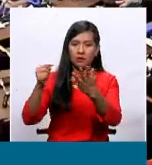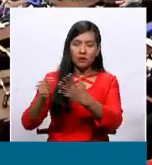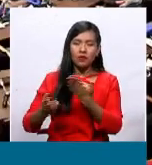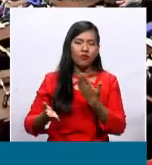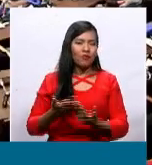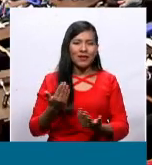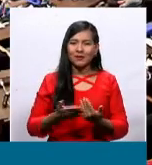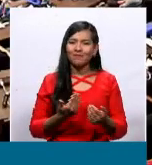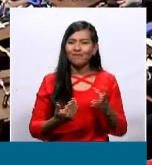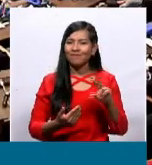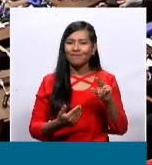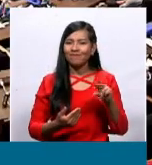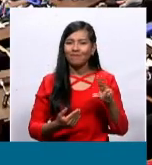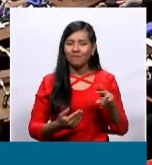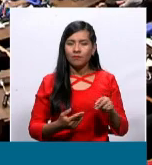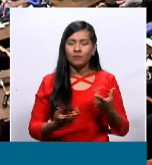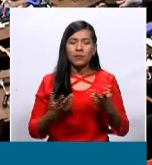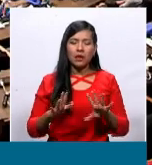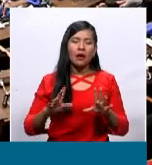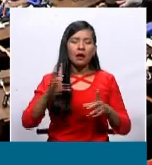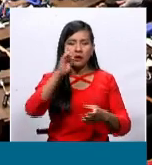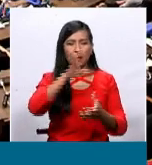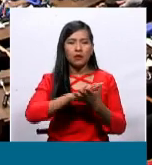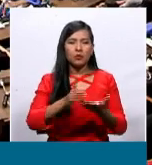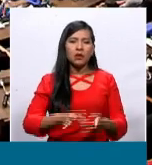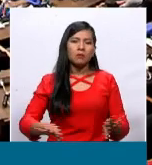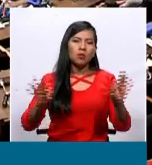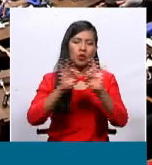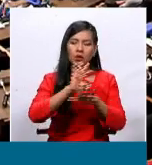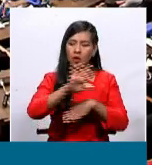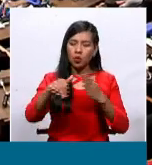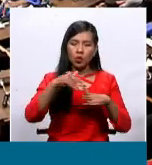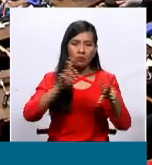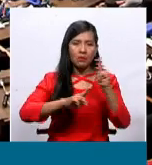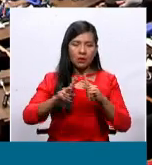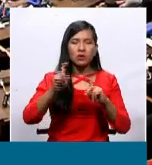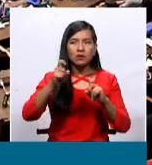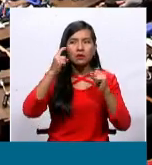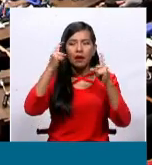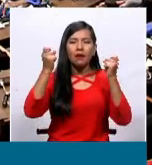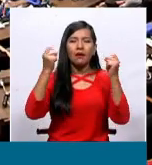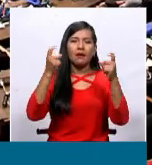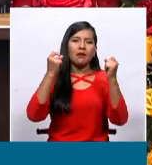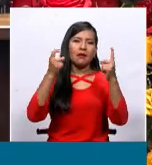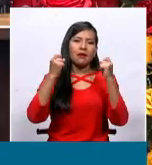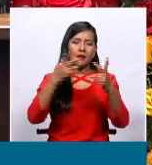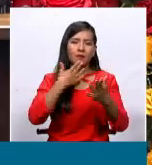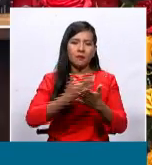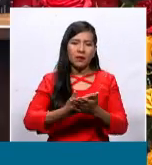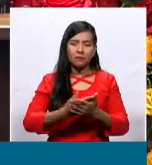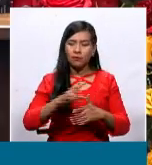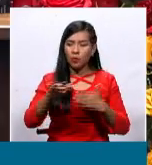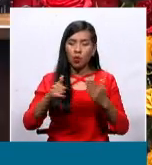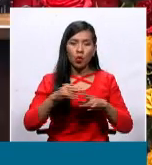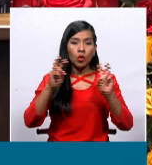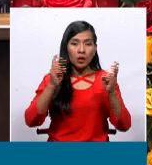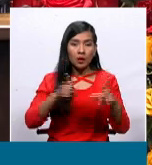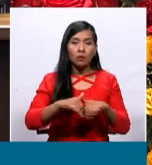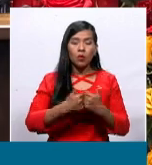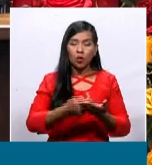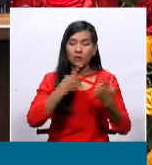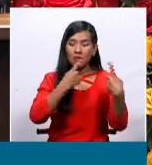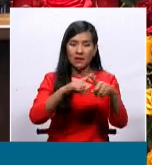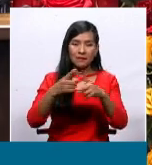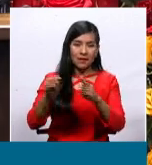sencillo. Eso también creo que es bueno que la ciudadanía también comprenda. Si desmontar una crisis multidimensional